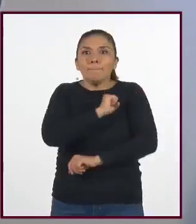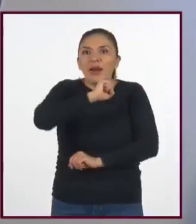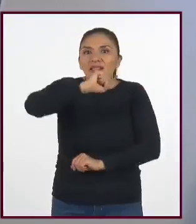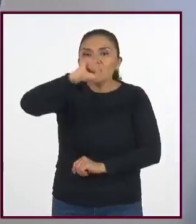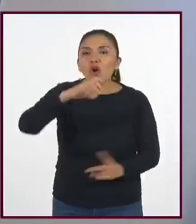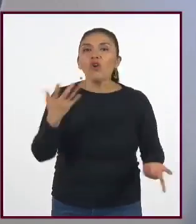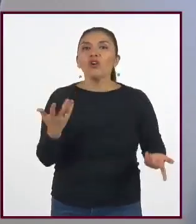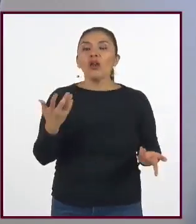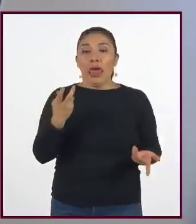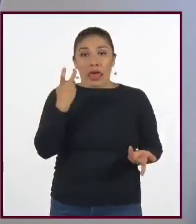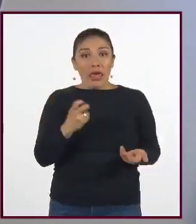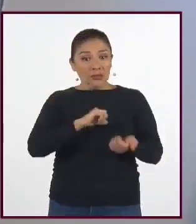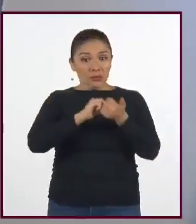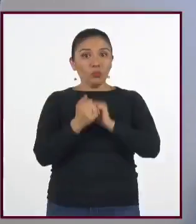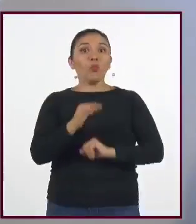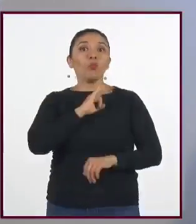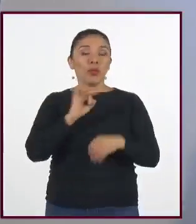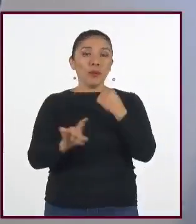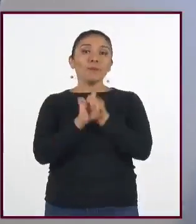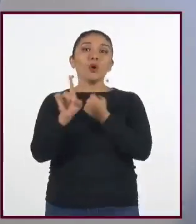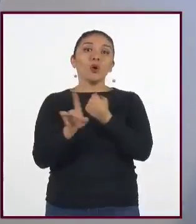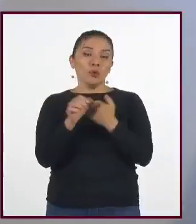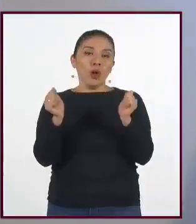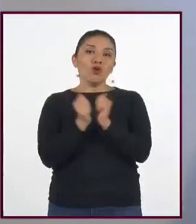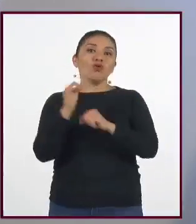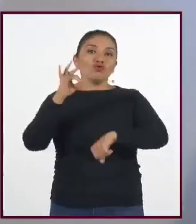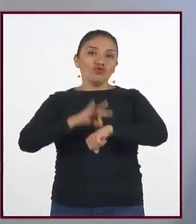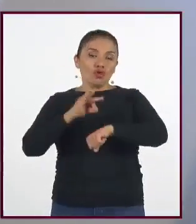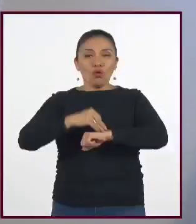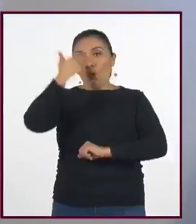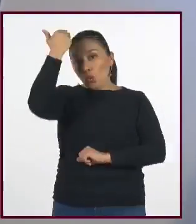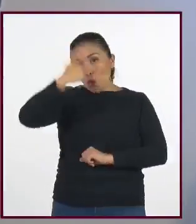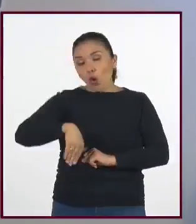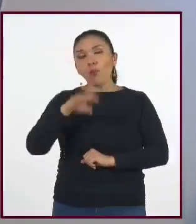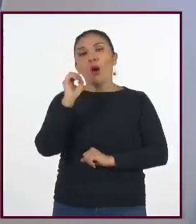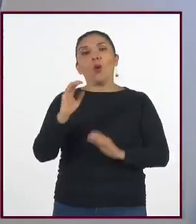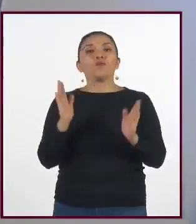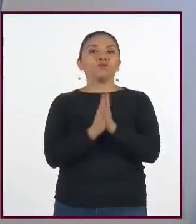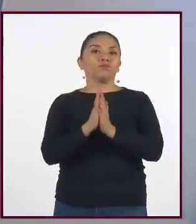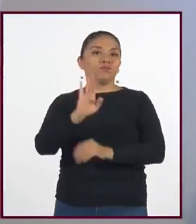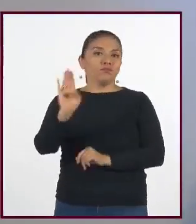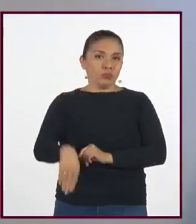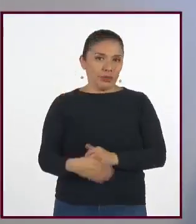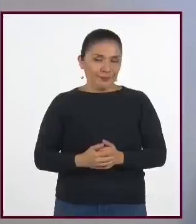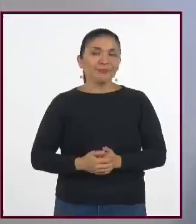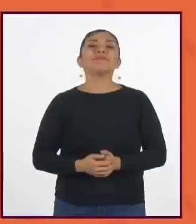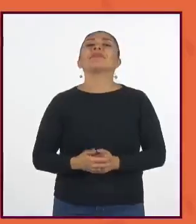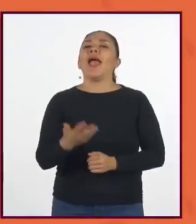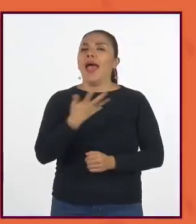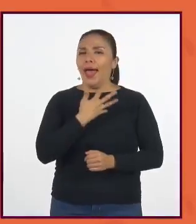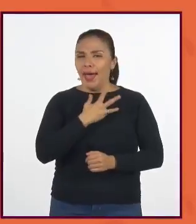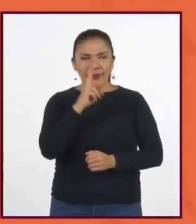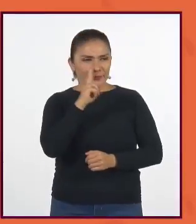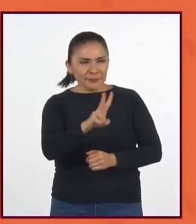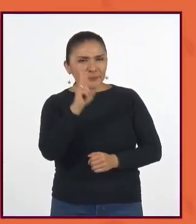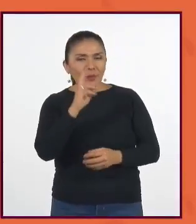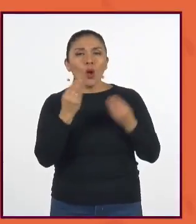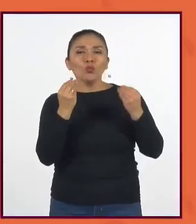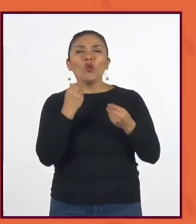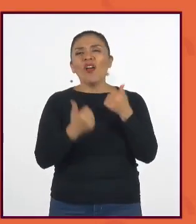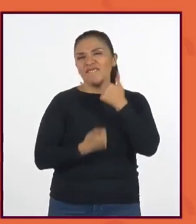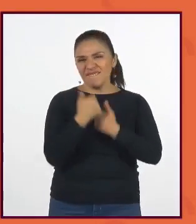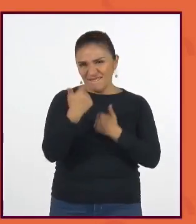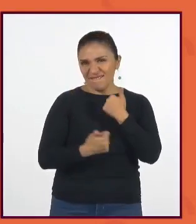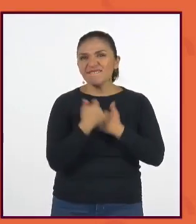y esto los puede llegar a complicaciones médicas, el coma y la muerte. Y hay retos incluso en los chicos, en los adolescentes, que es